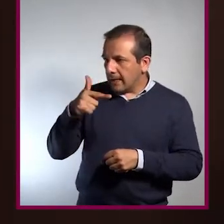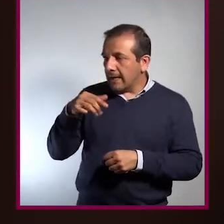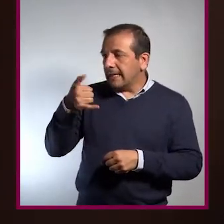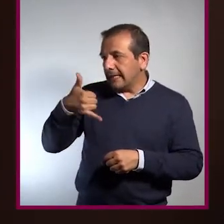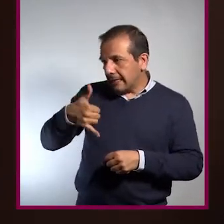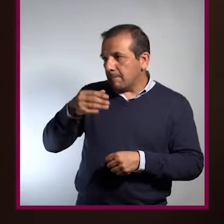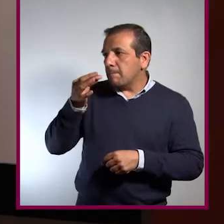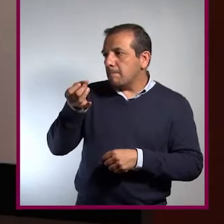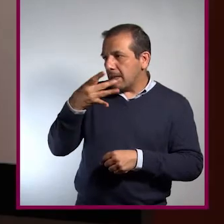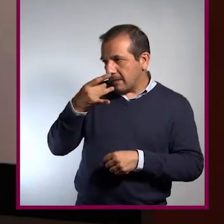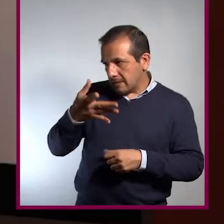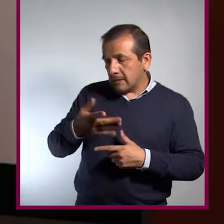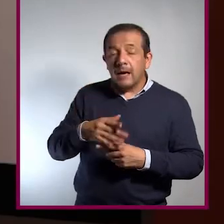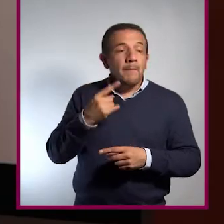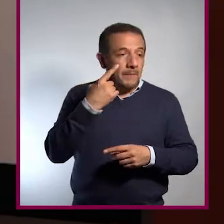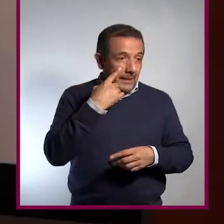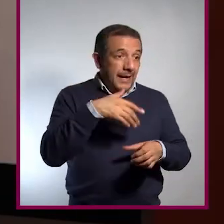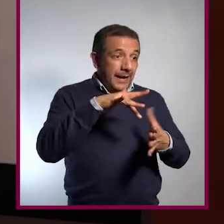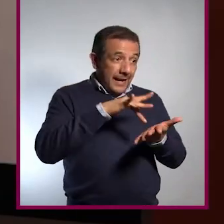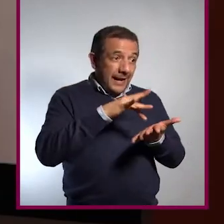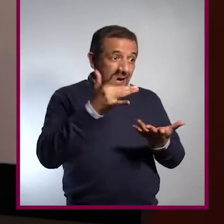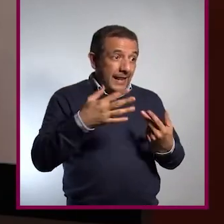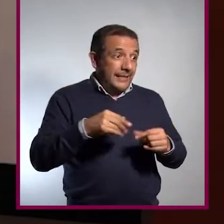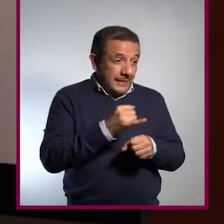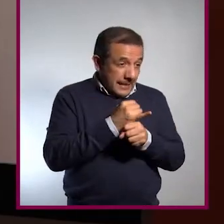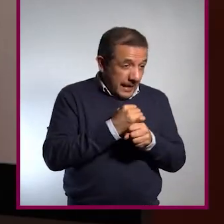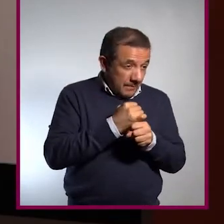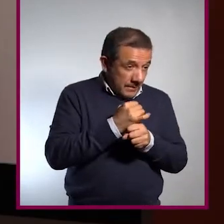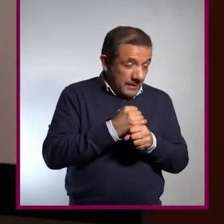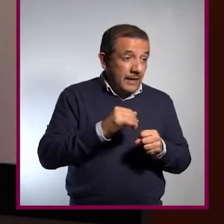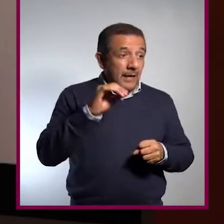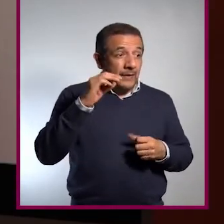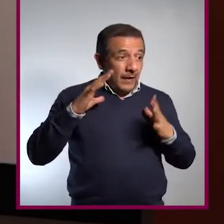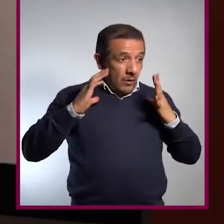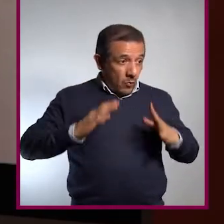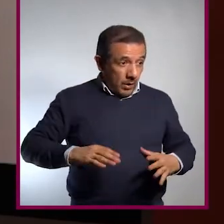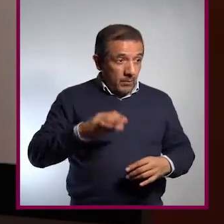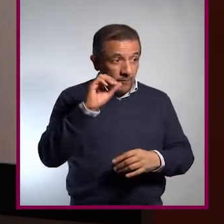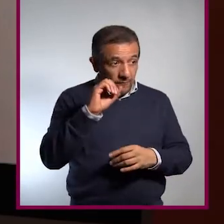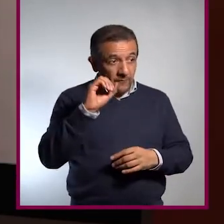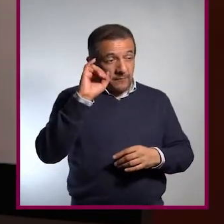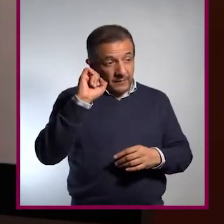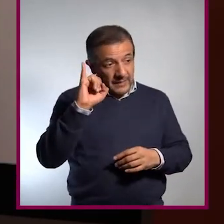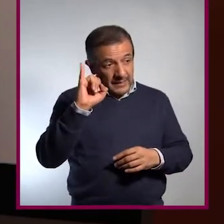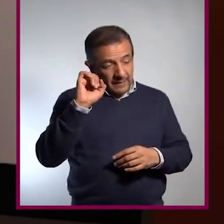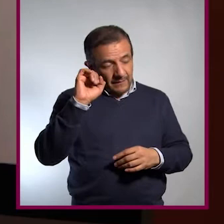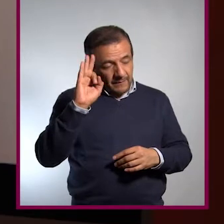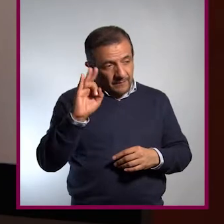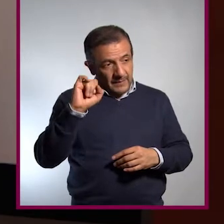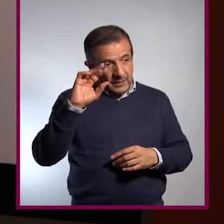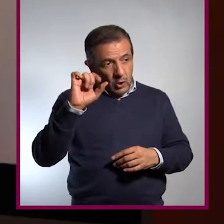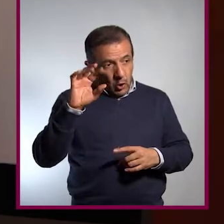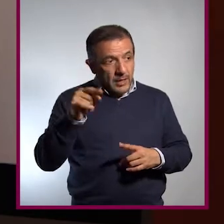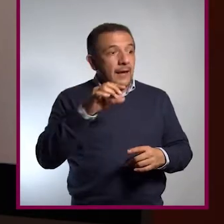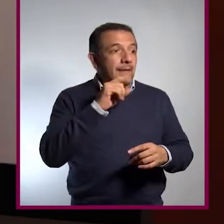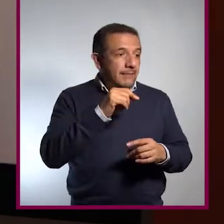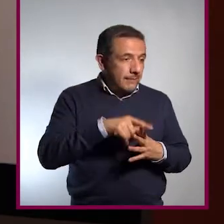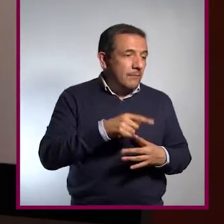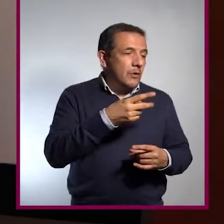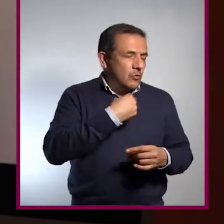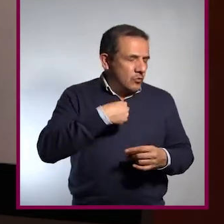medicina? Gracias a esta investigación podemos determinar, por ejemplo, las causas de las enfermedades, saber cómo nos